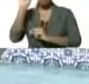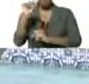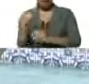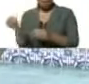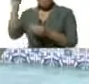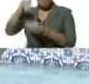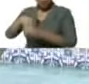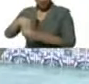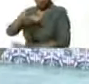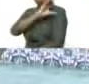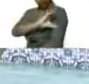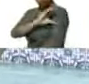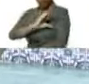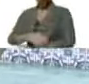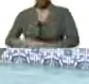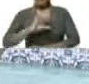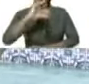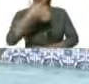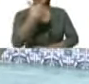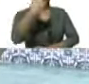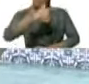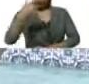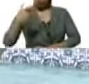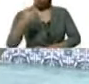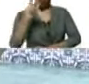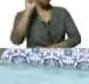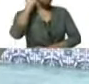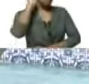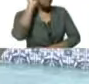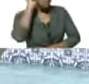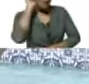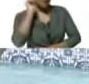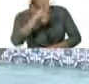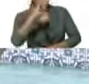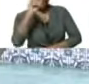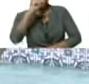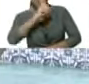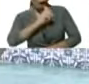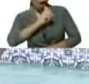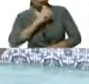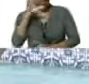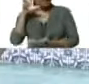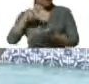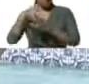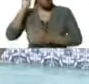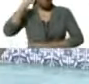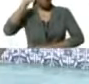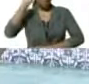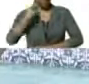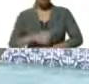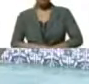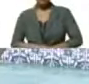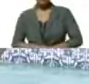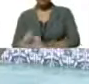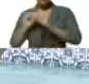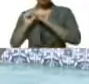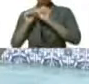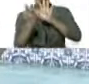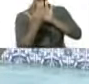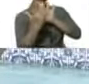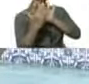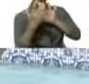la clínica. El tercer caso es una femenina de 40 años del estado Yaracuy que mantuvo